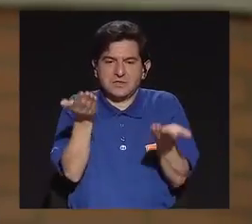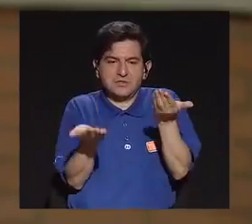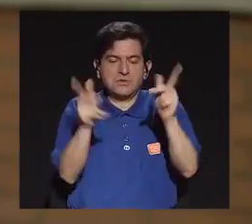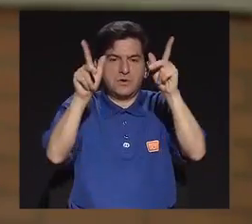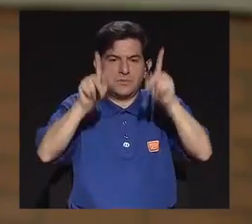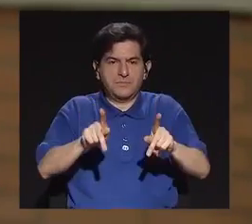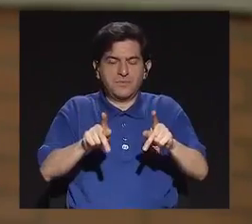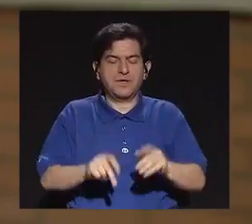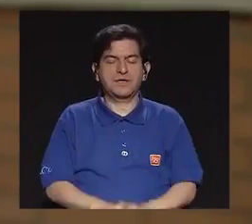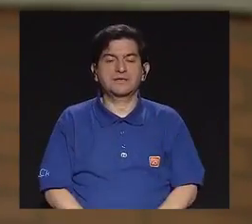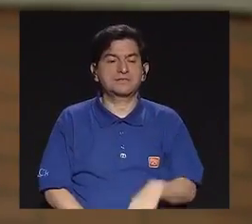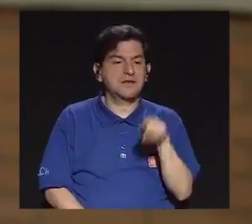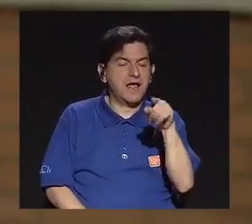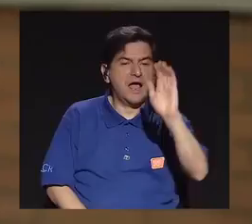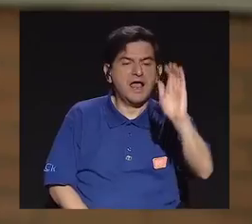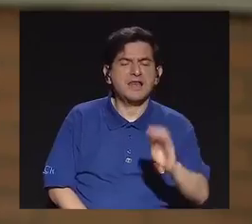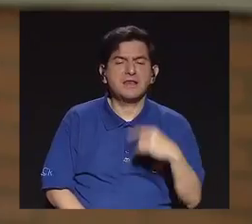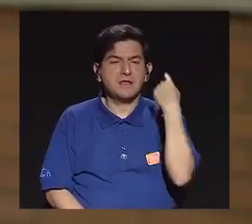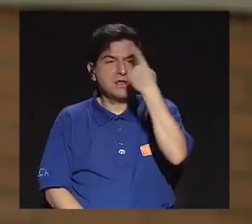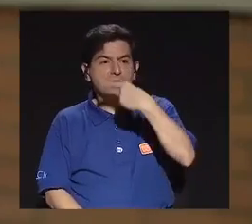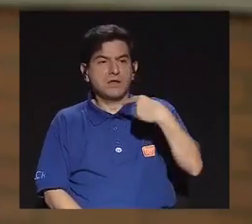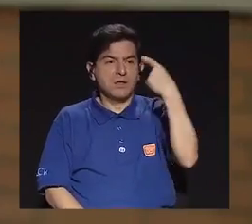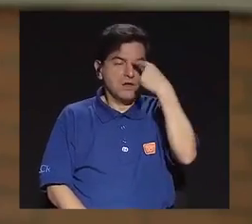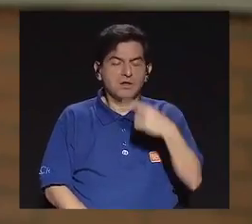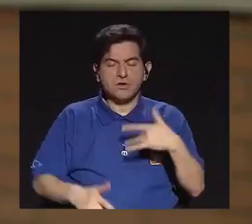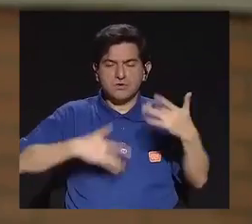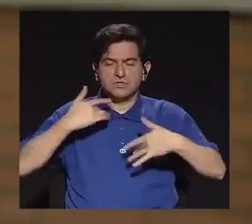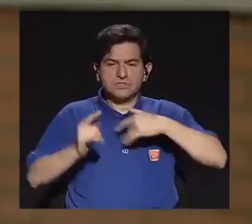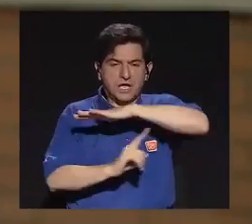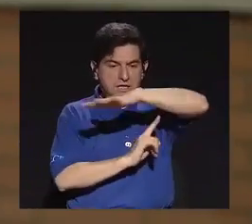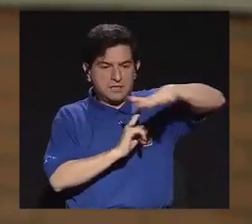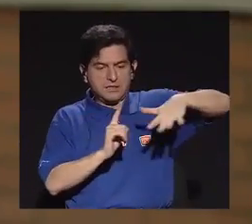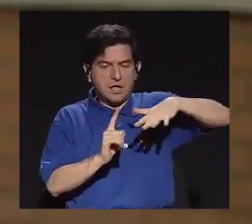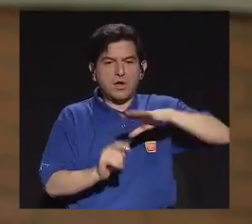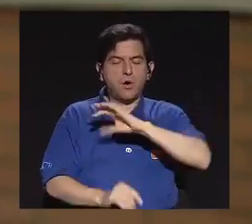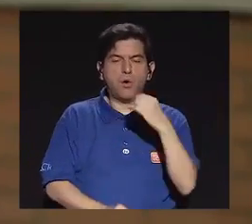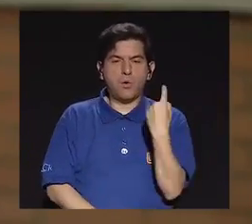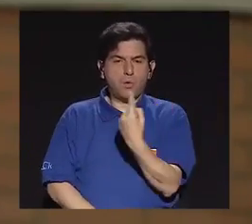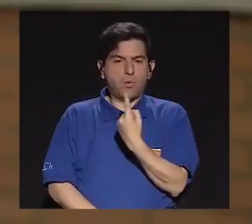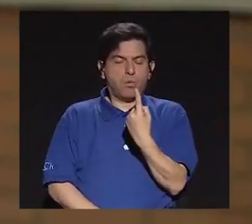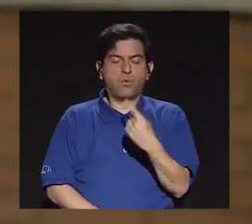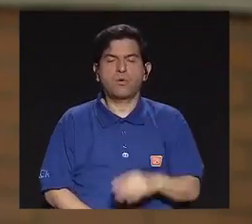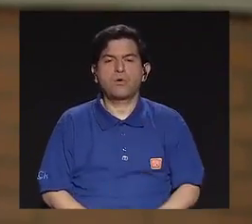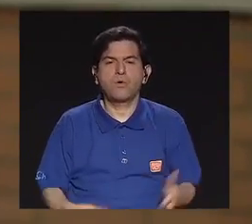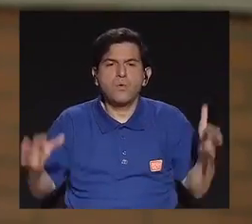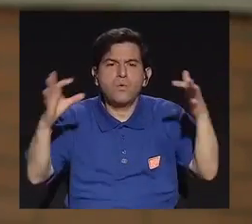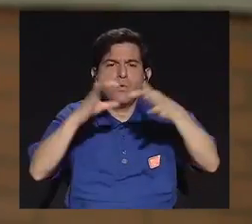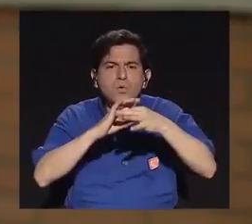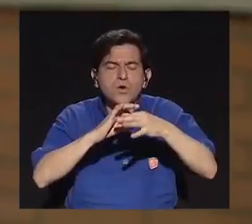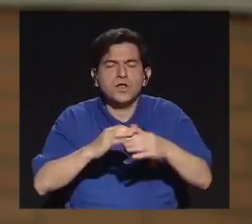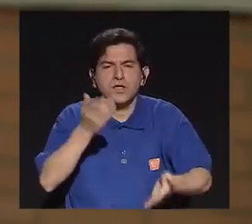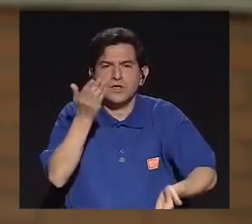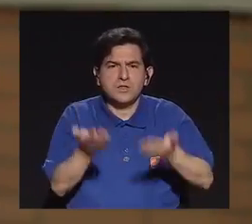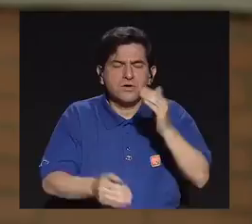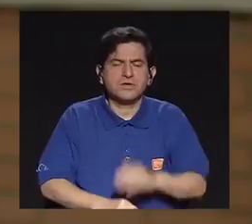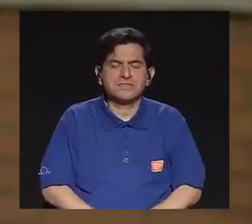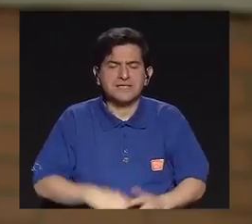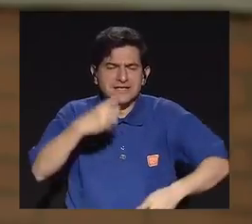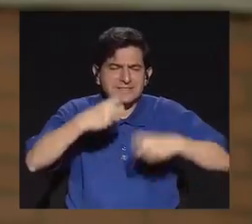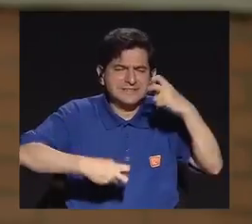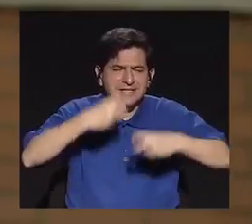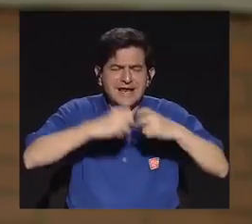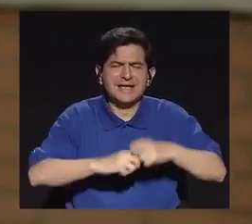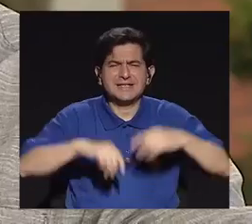el niño puede ser que se queje de vértigo, de un vértigo verdadero con rotación y lo demás o inestabilidad, generalmente asociado a, de como un pródromo de la